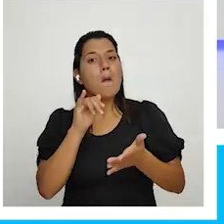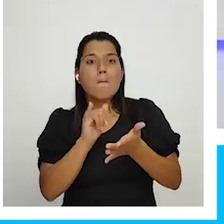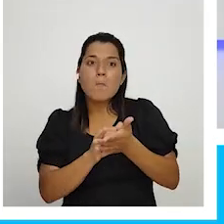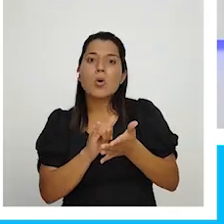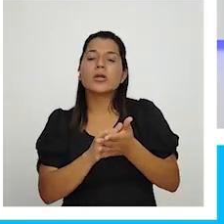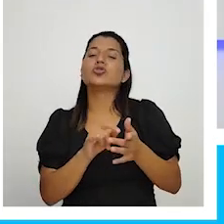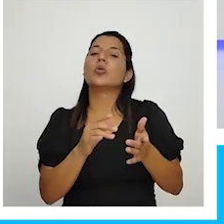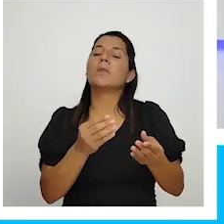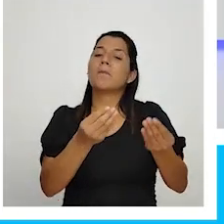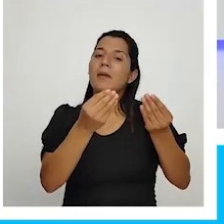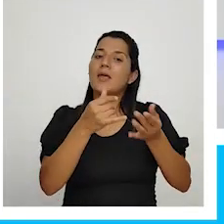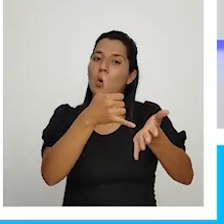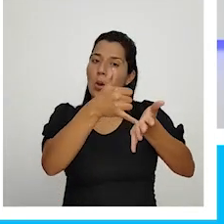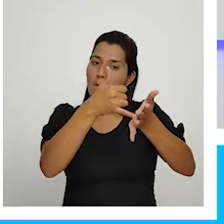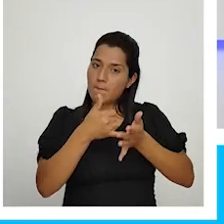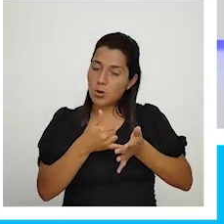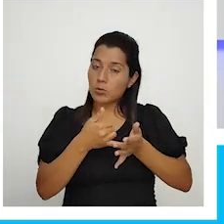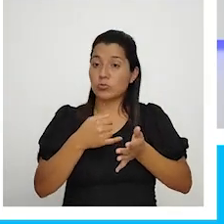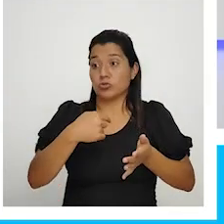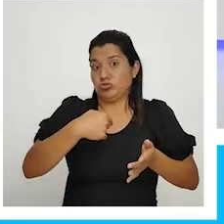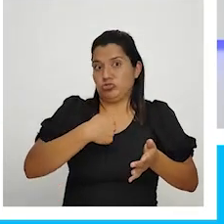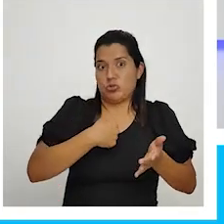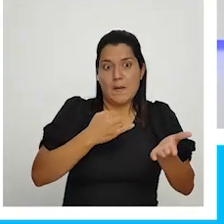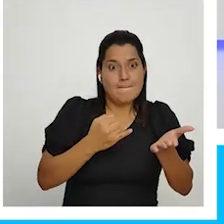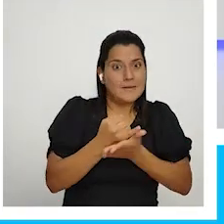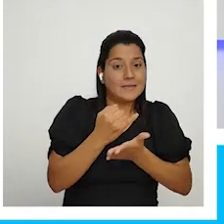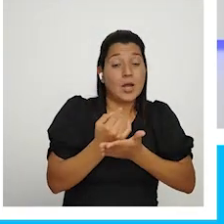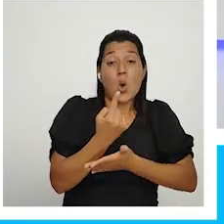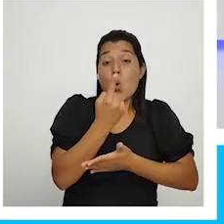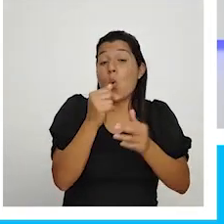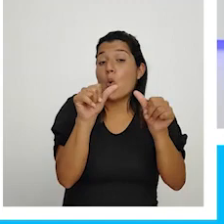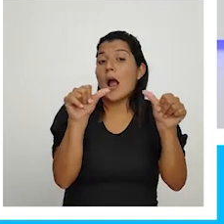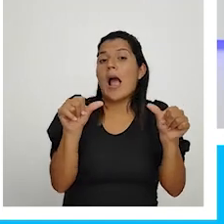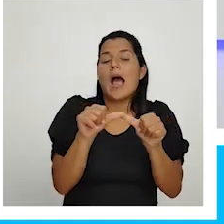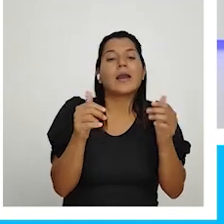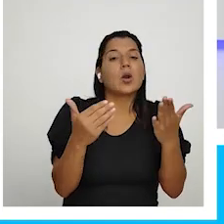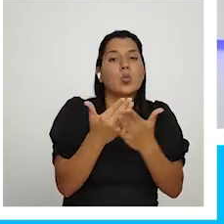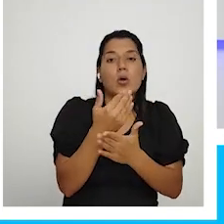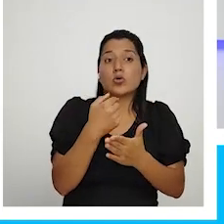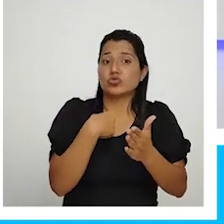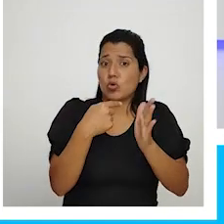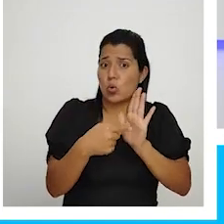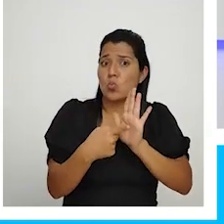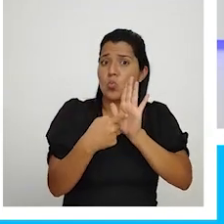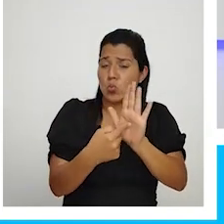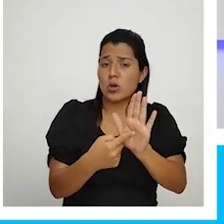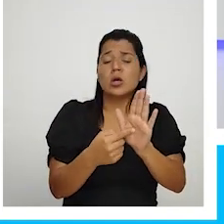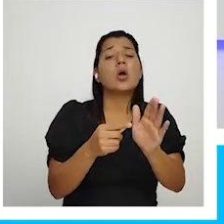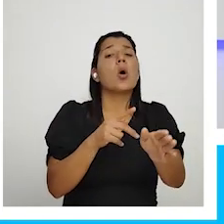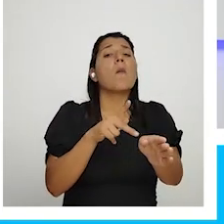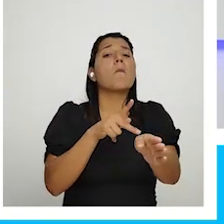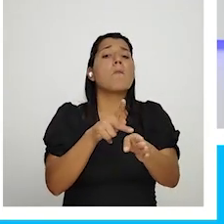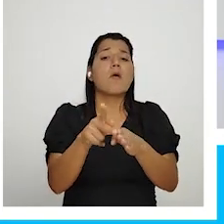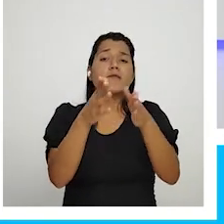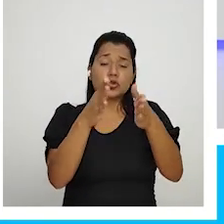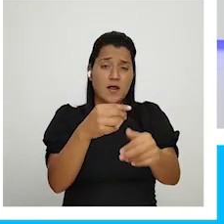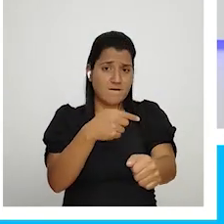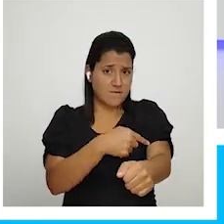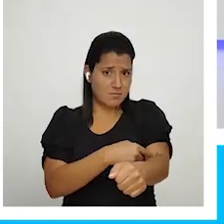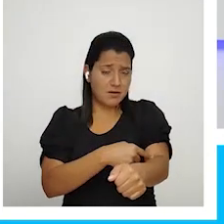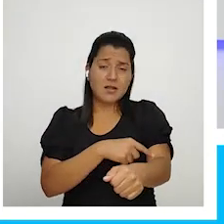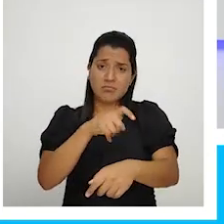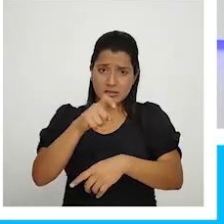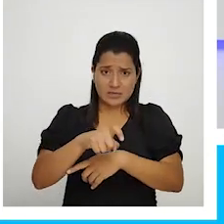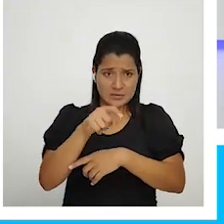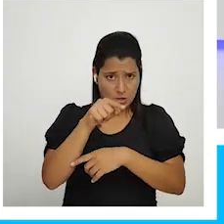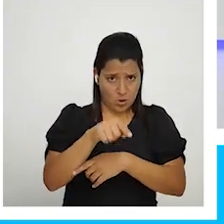el premio, innovar en un área donde he demostrado también que los profesionales de enfermería somos fundamentales, y también cuando se hace